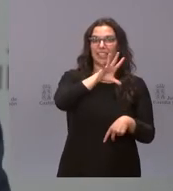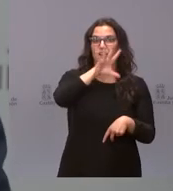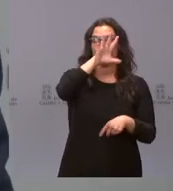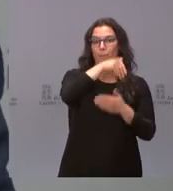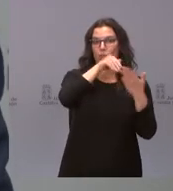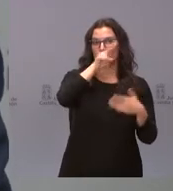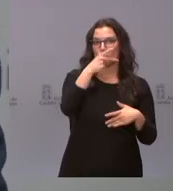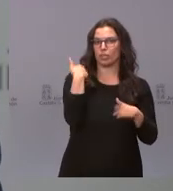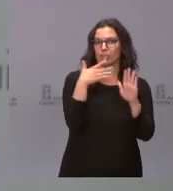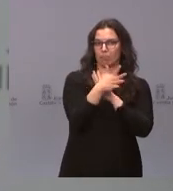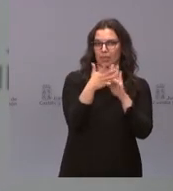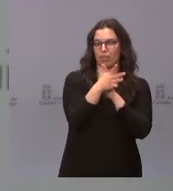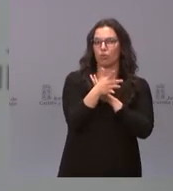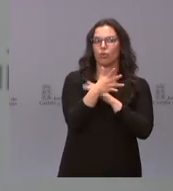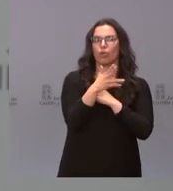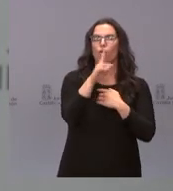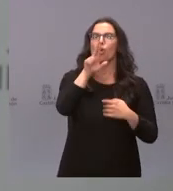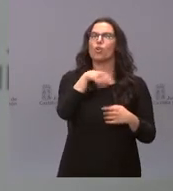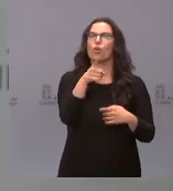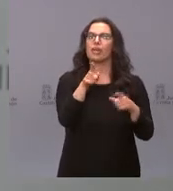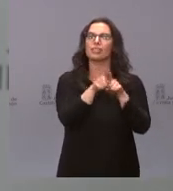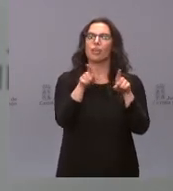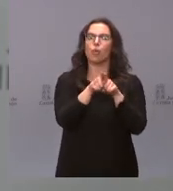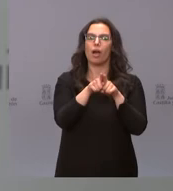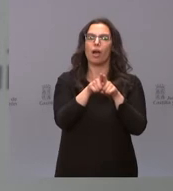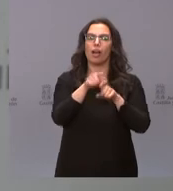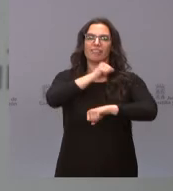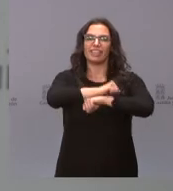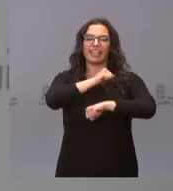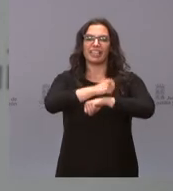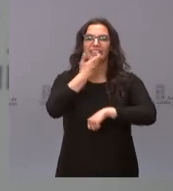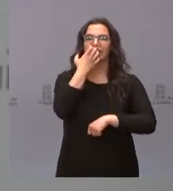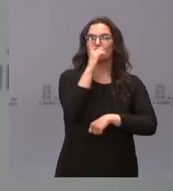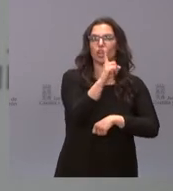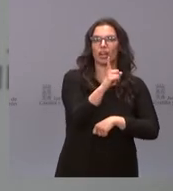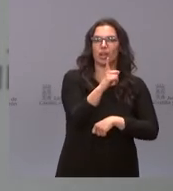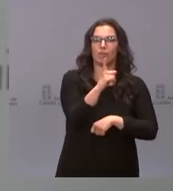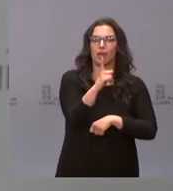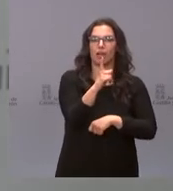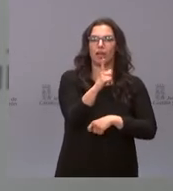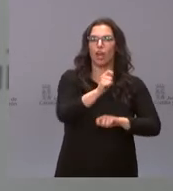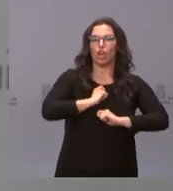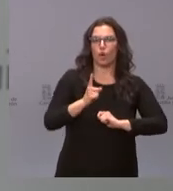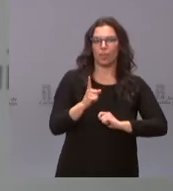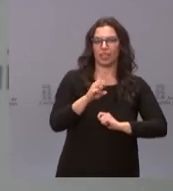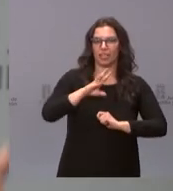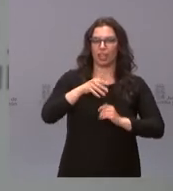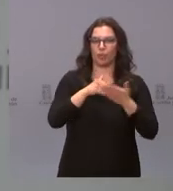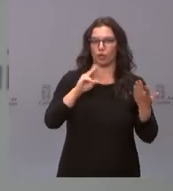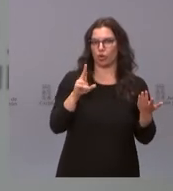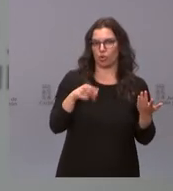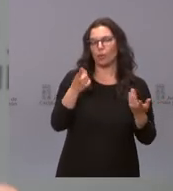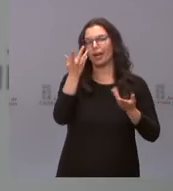esto no es una ventanilla donde si no reclamas no te dan los 35 millones esto es una estimación